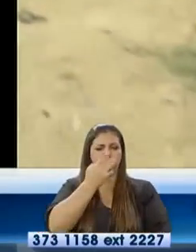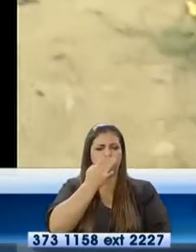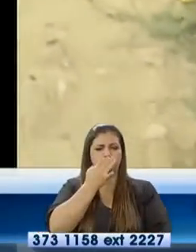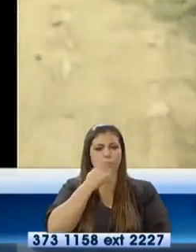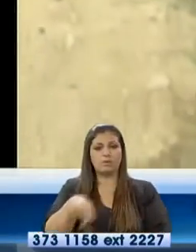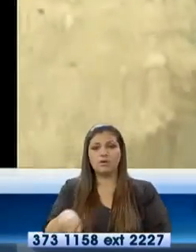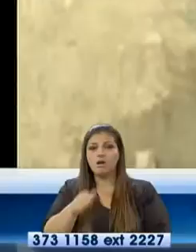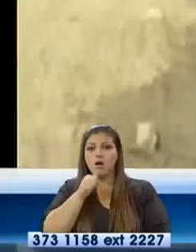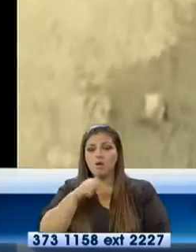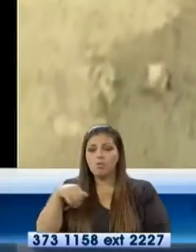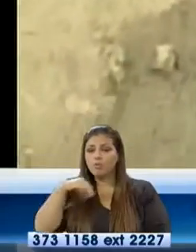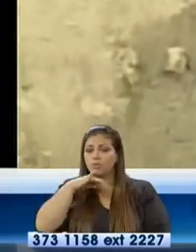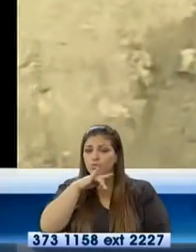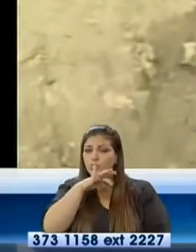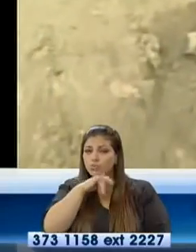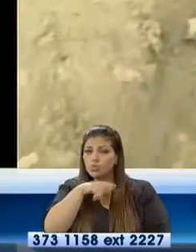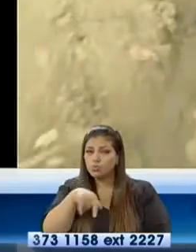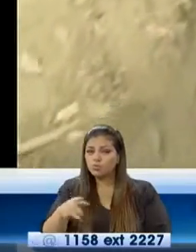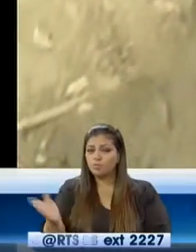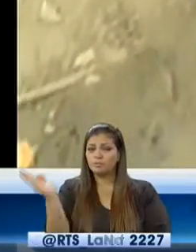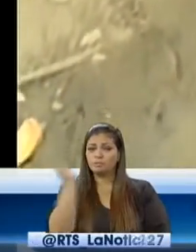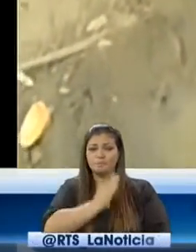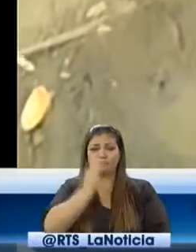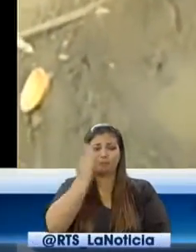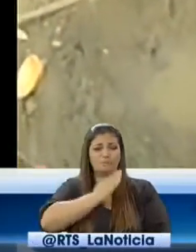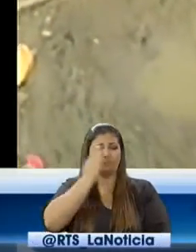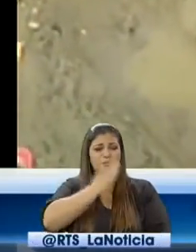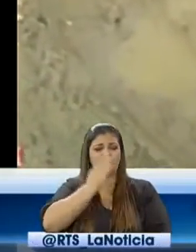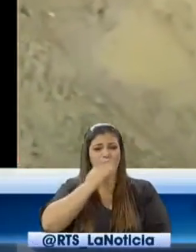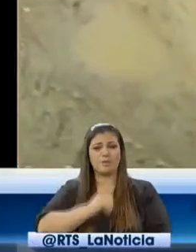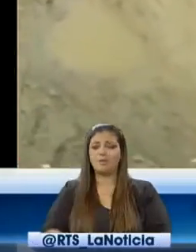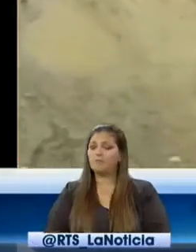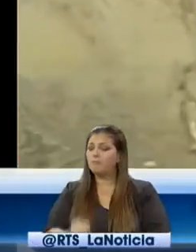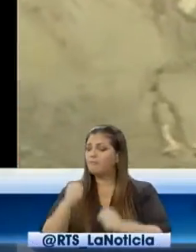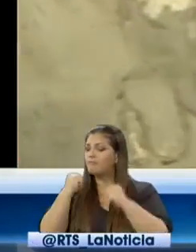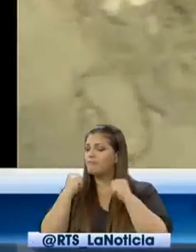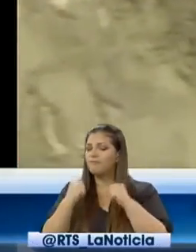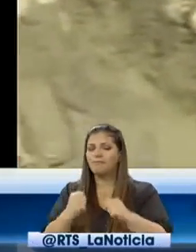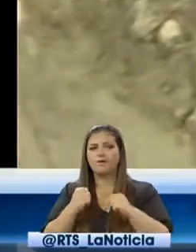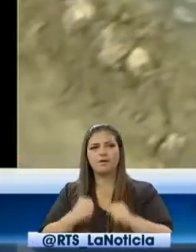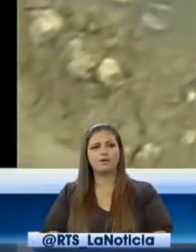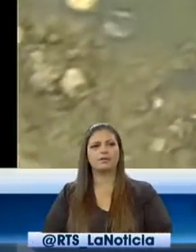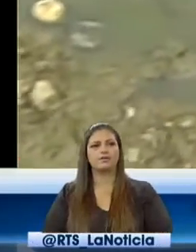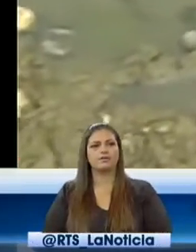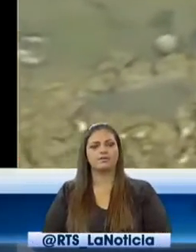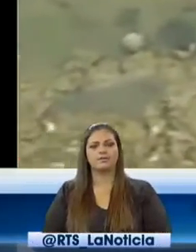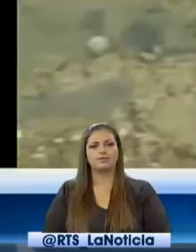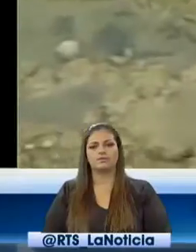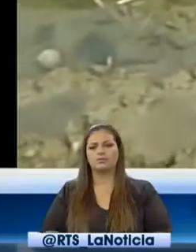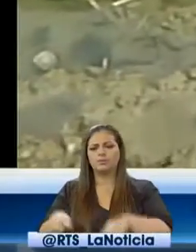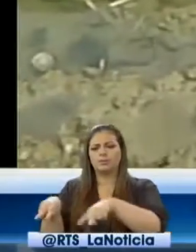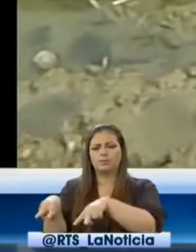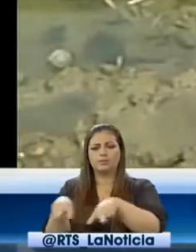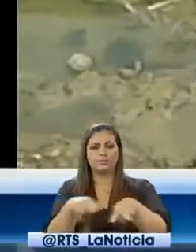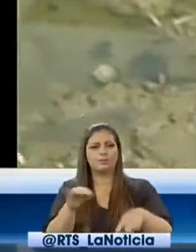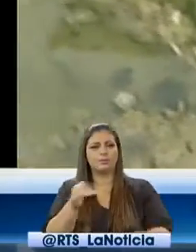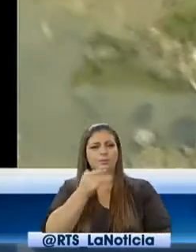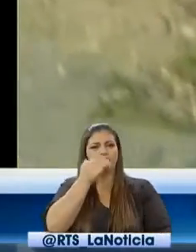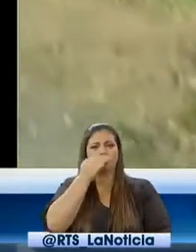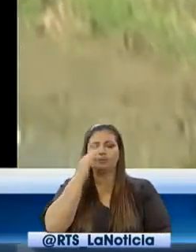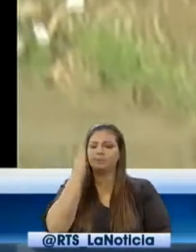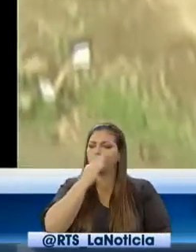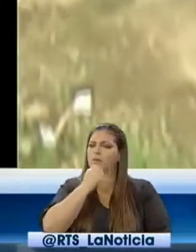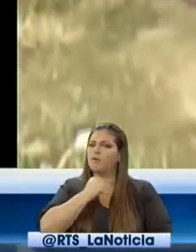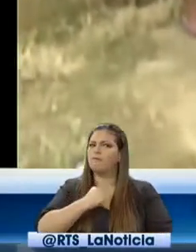salen ya de la casa. Ya no soportamos todo esto. Esto se vive insalubridad, son malos olores y